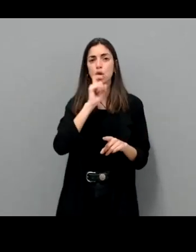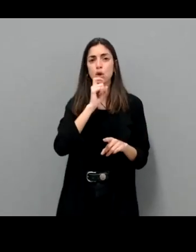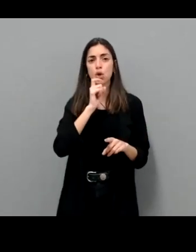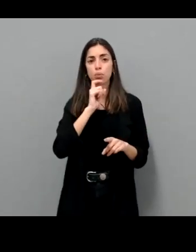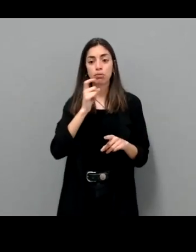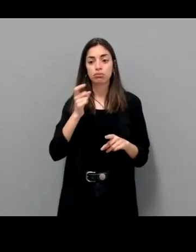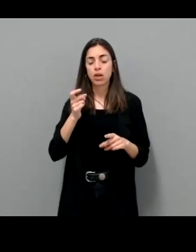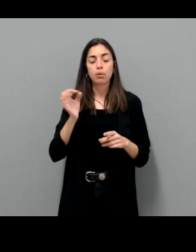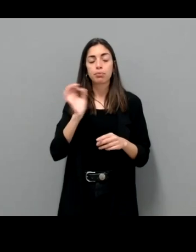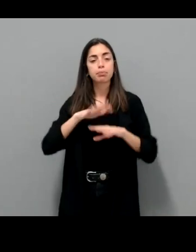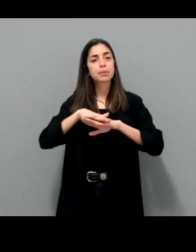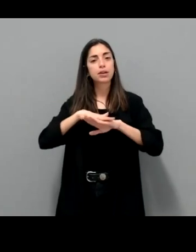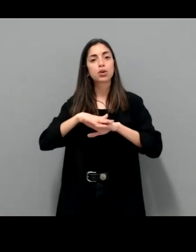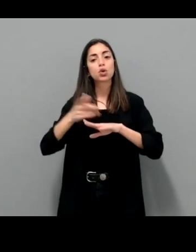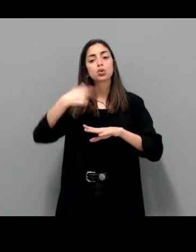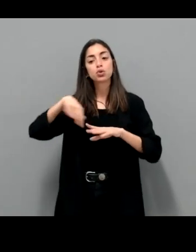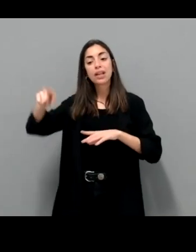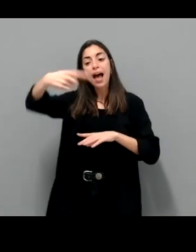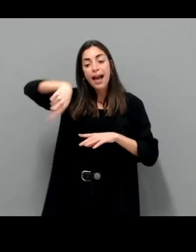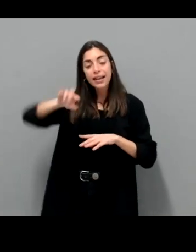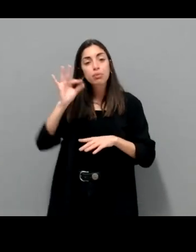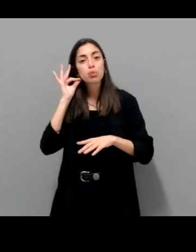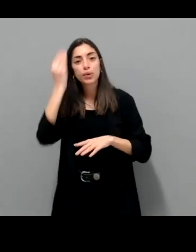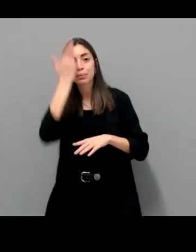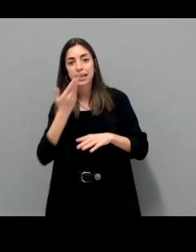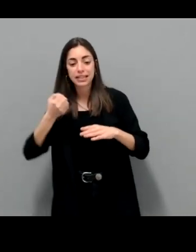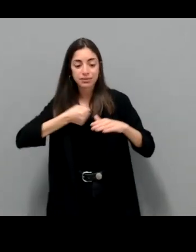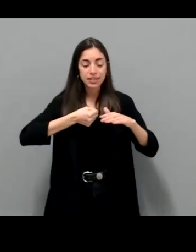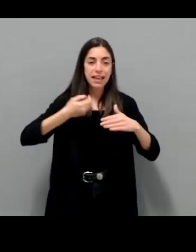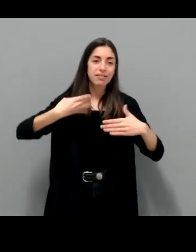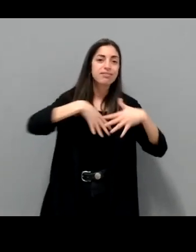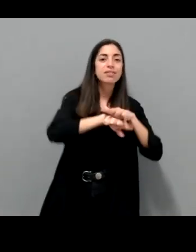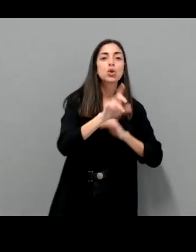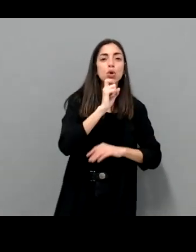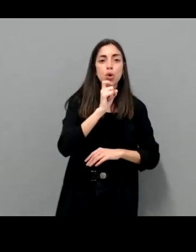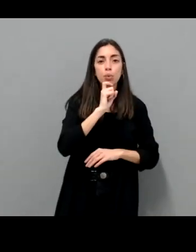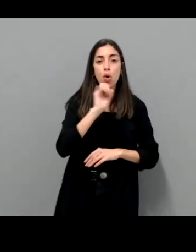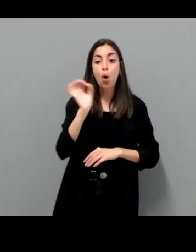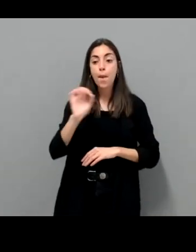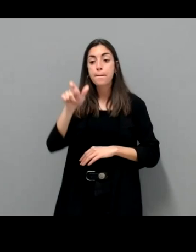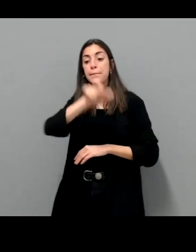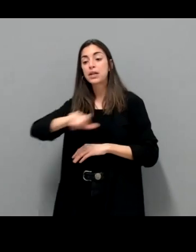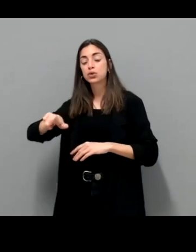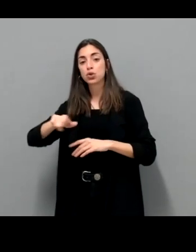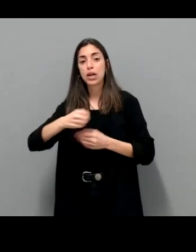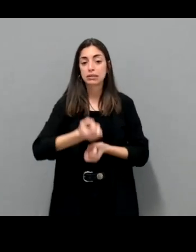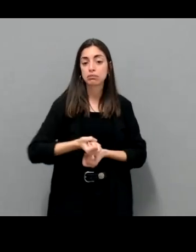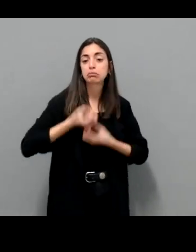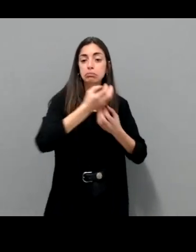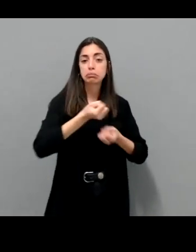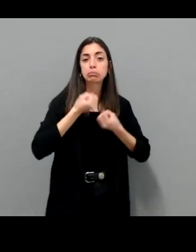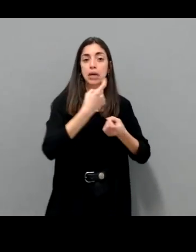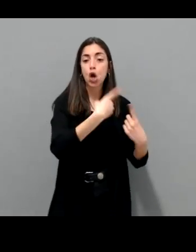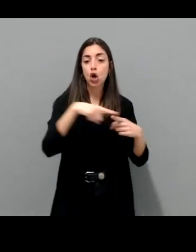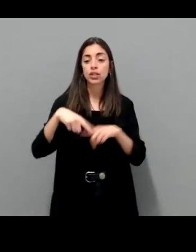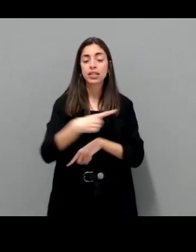integrarlas a ellas? ¿Cómo queremos que las personas manifiesten en cualquier ámbito lo que necesitan o lo